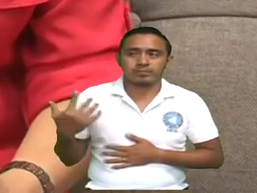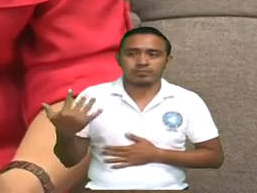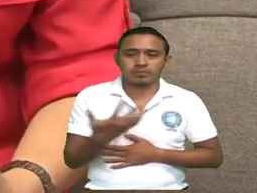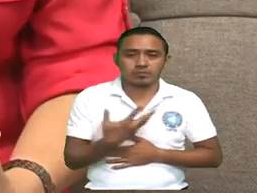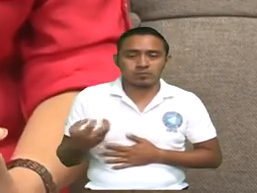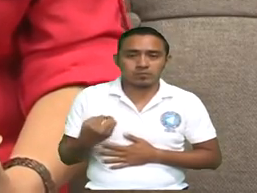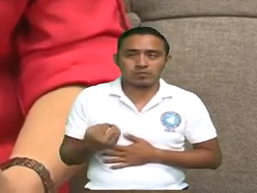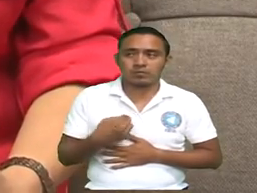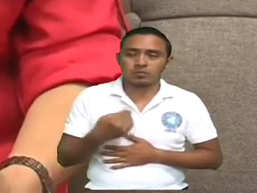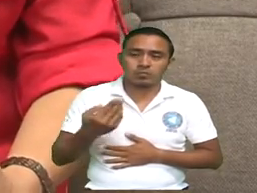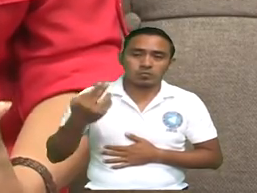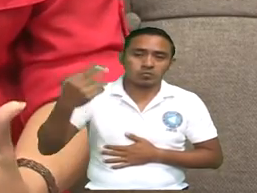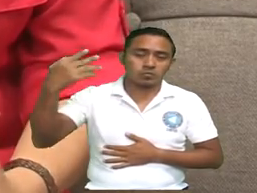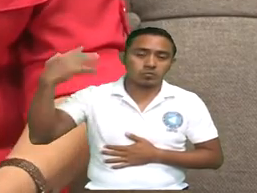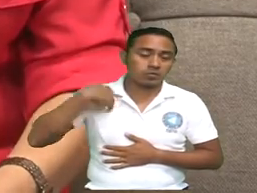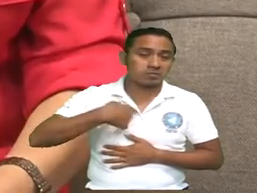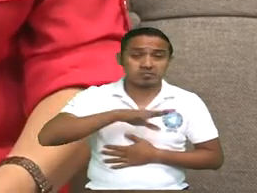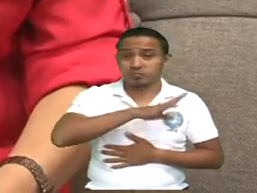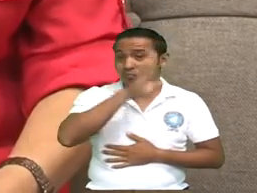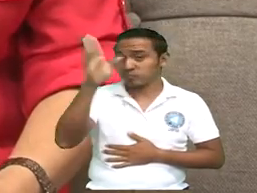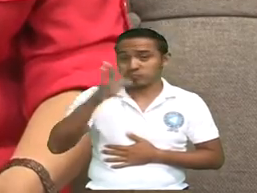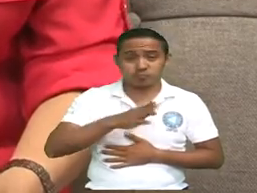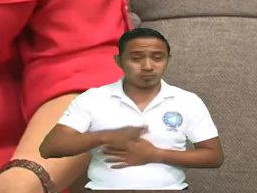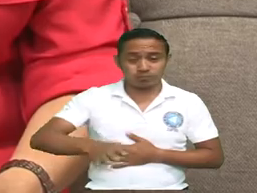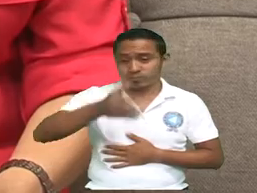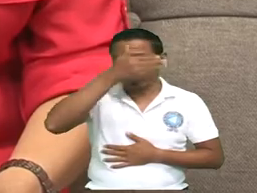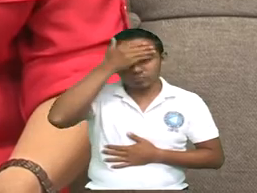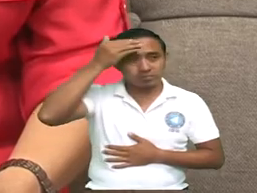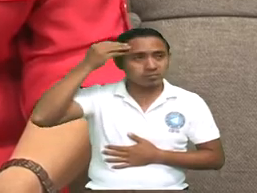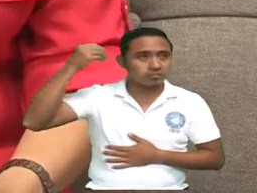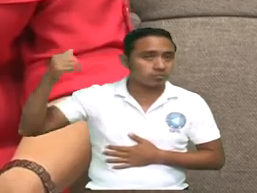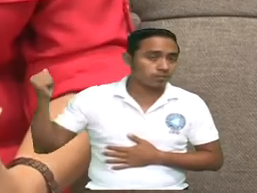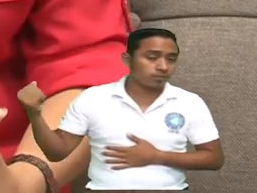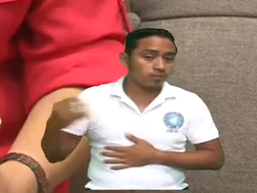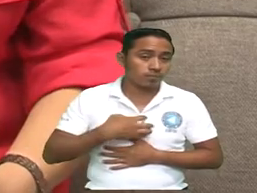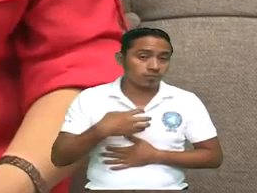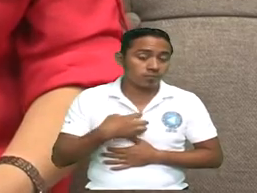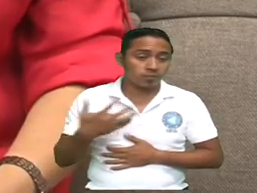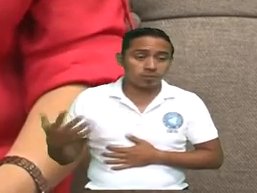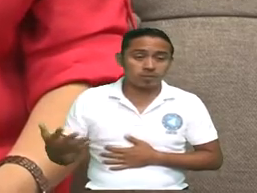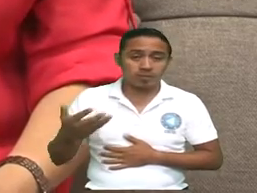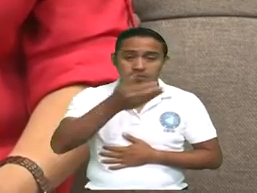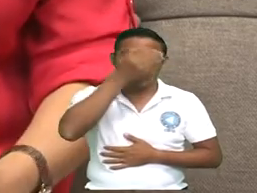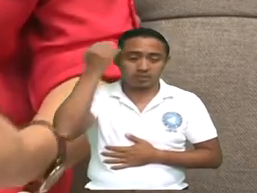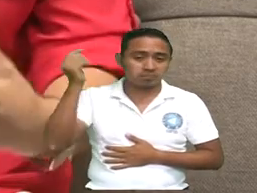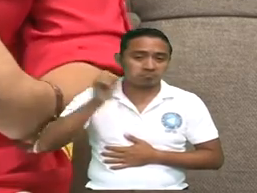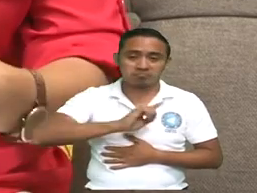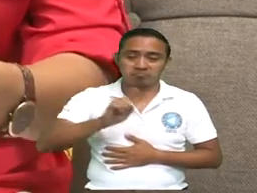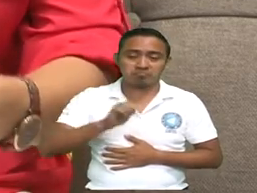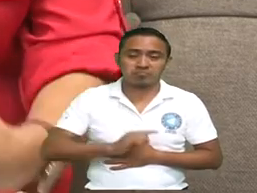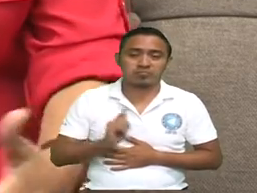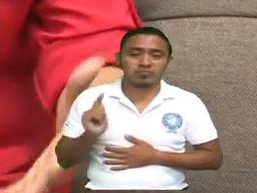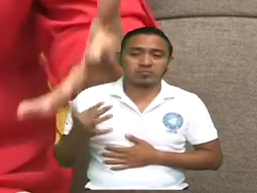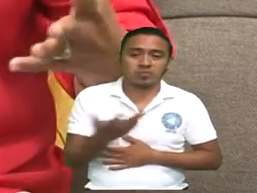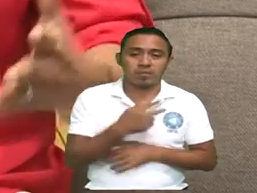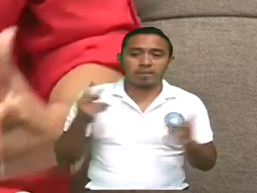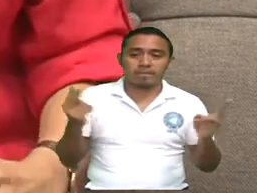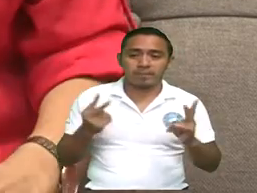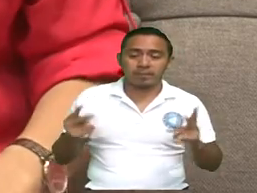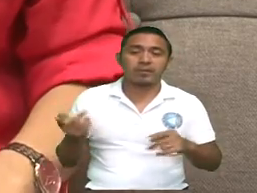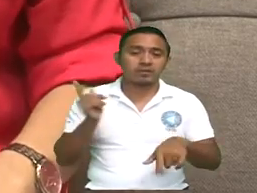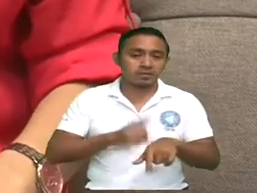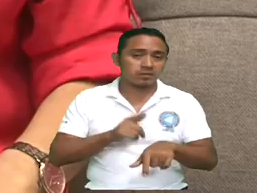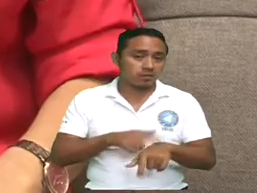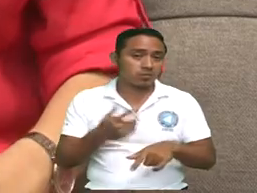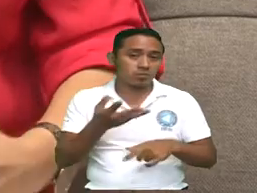una historia inolvidable, una parte de nuestra historia que la vivimos todos los jóvenes de esa